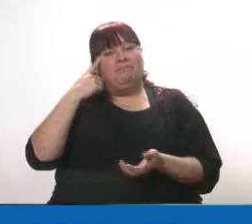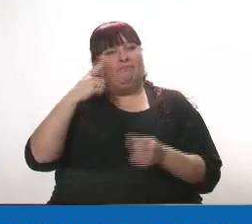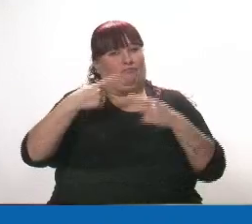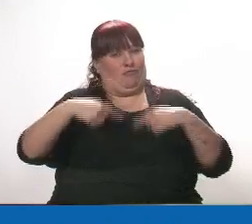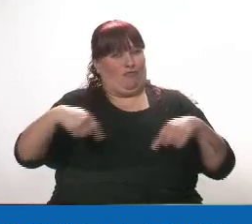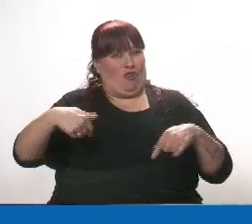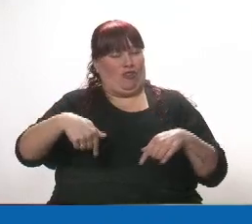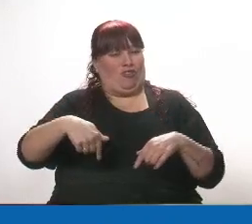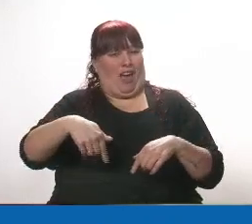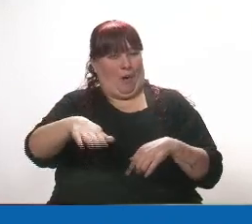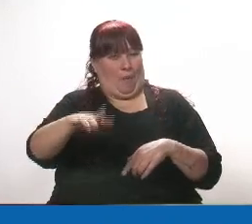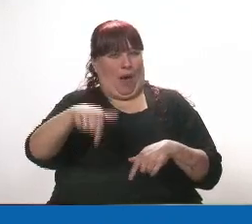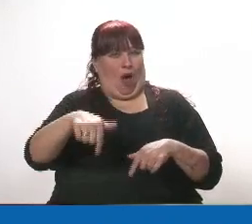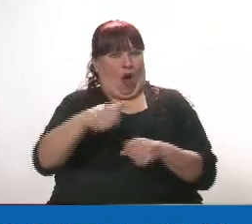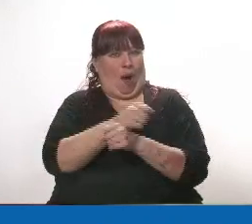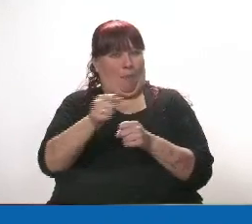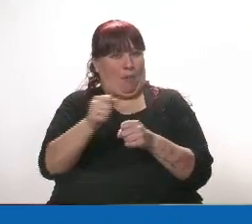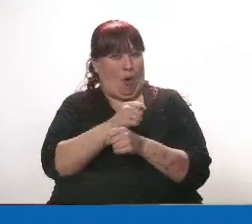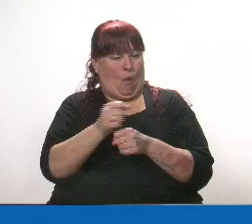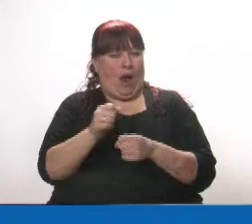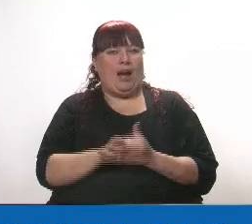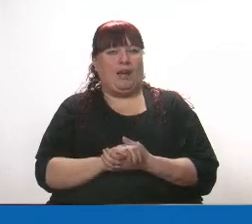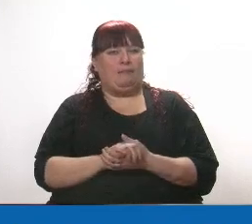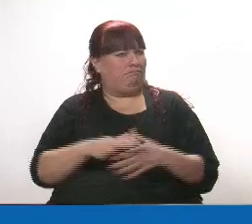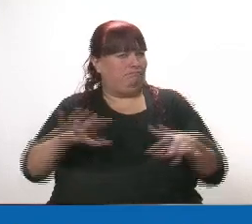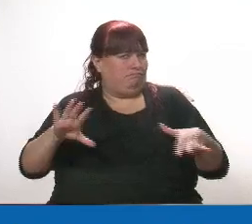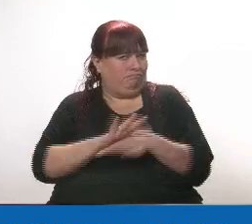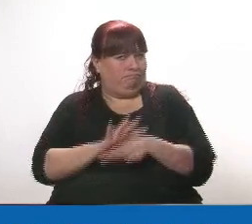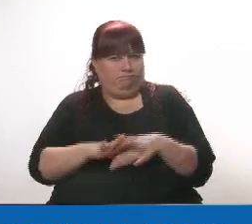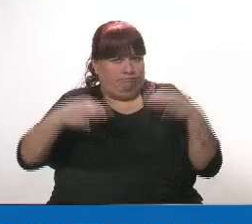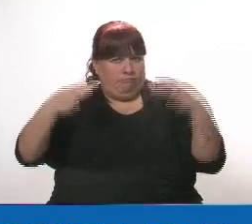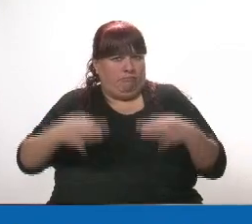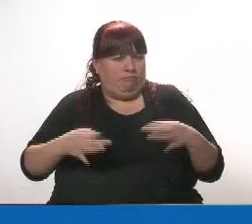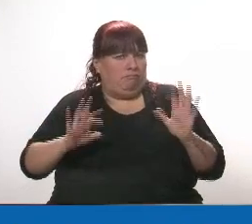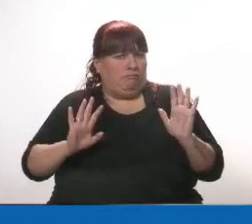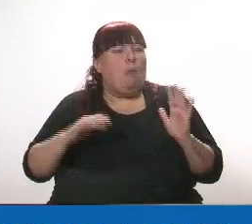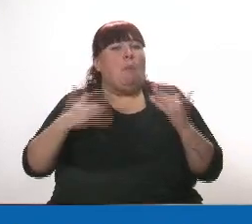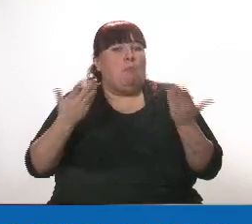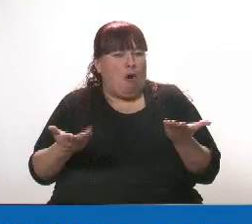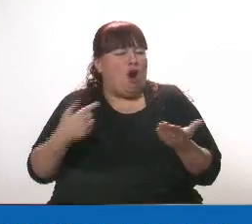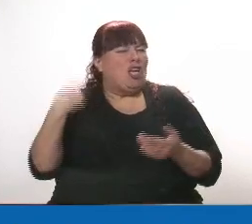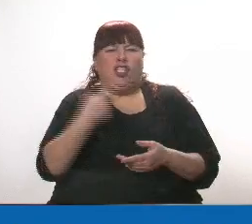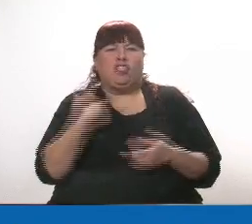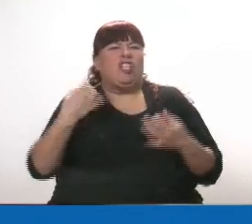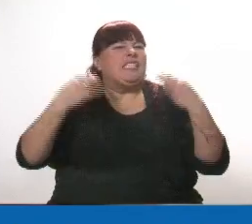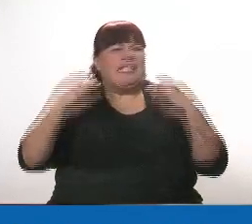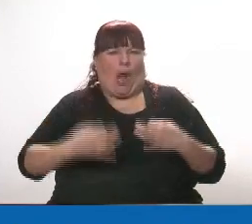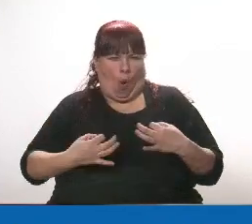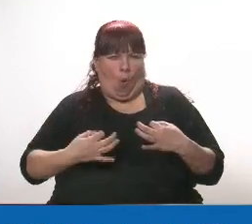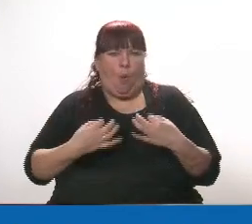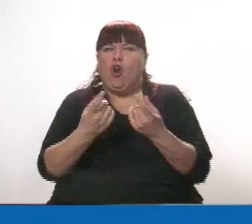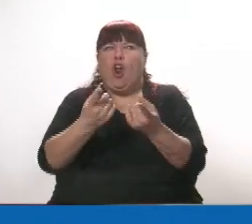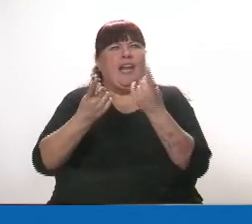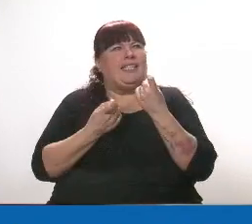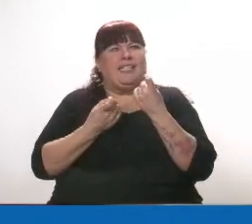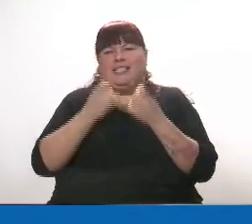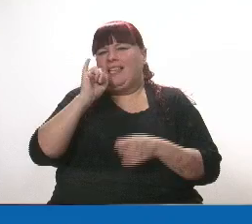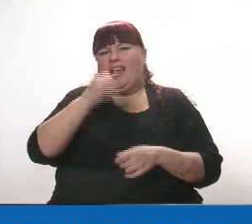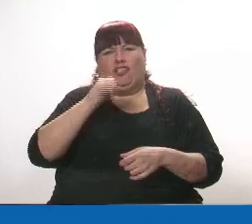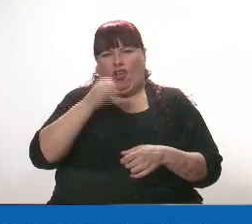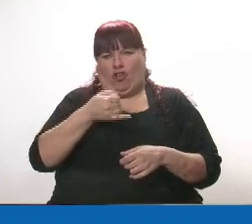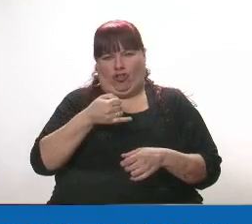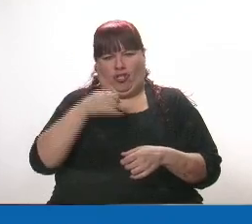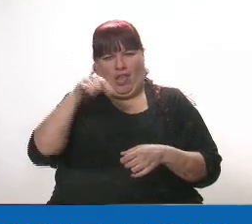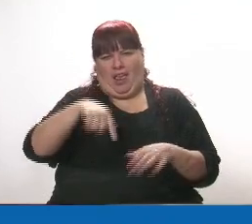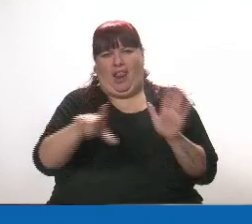vamos a aprobar hoy es lo correcto por eso estamos convencidos de que es necesaria